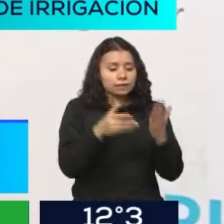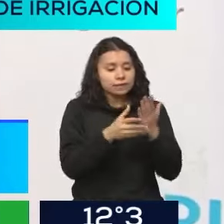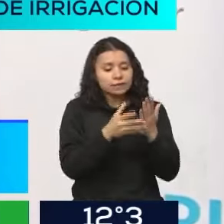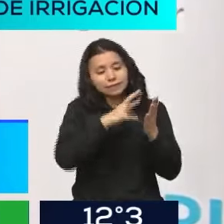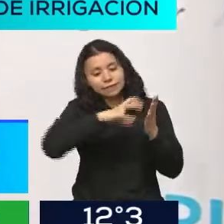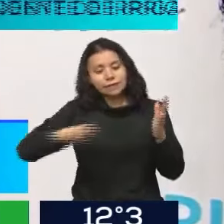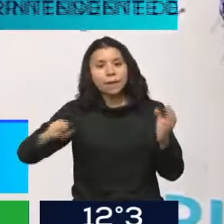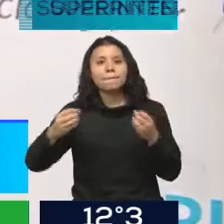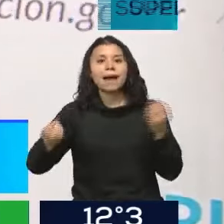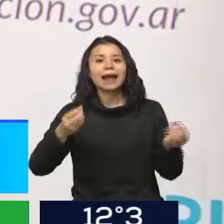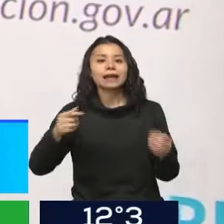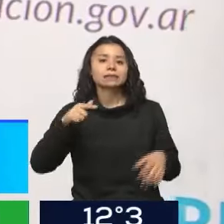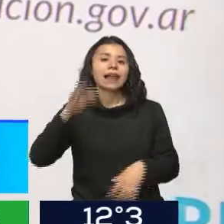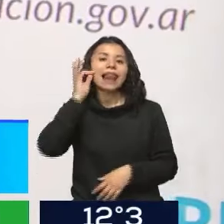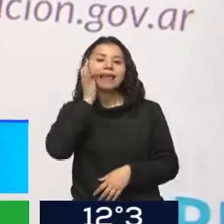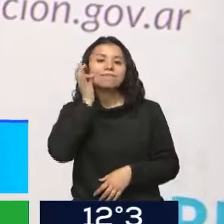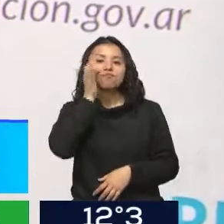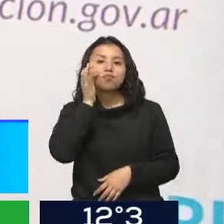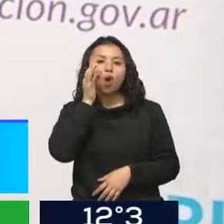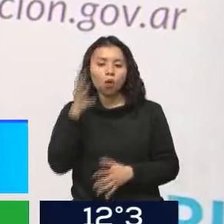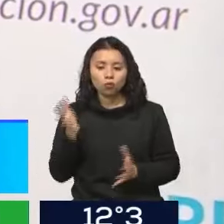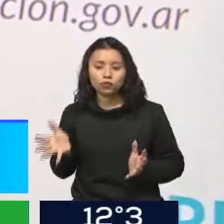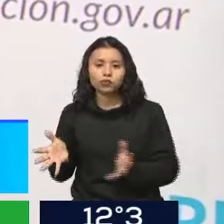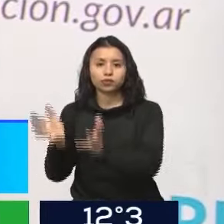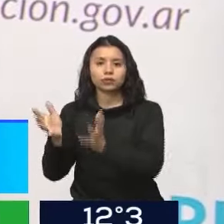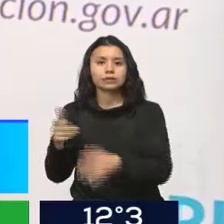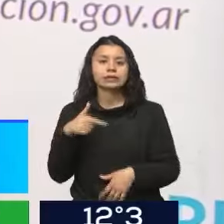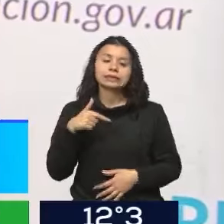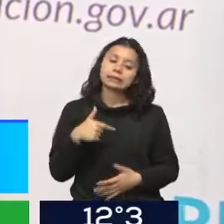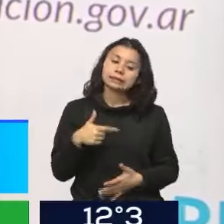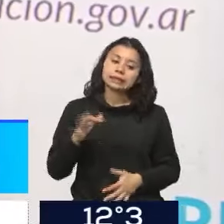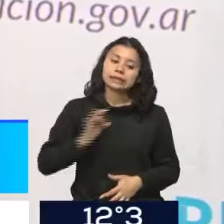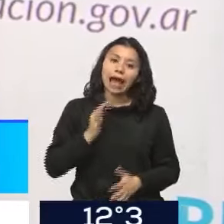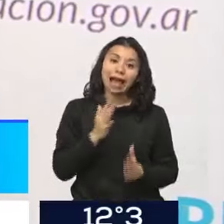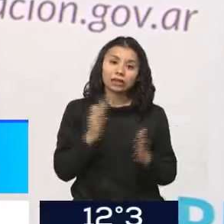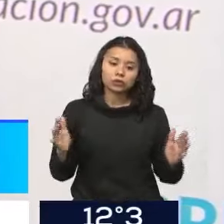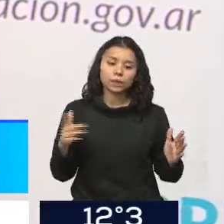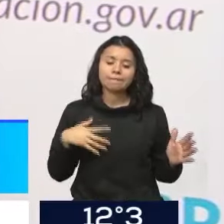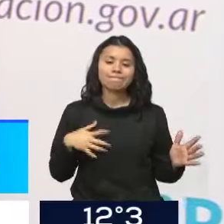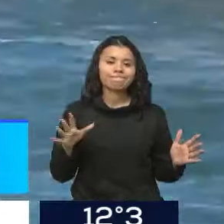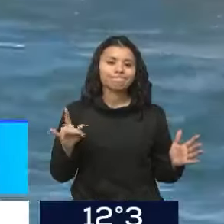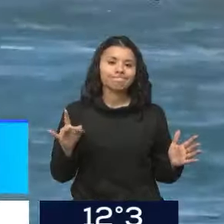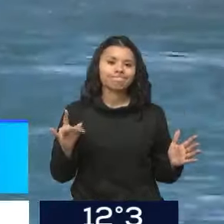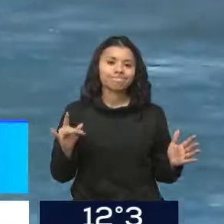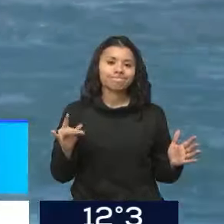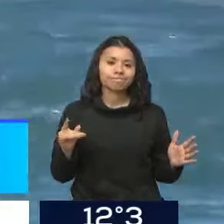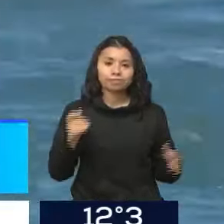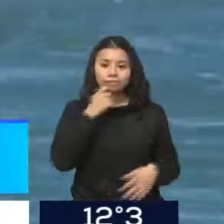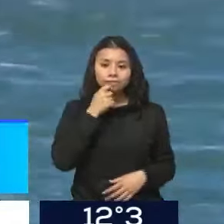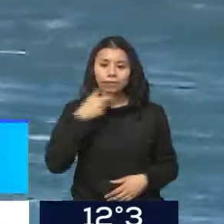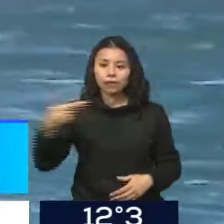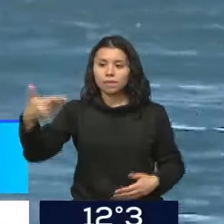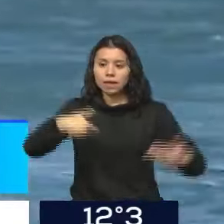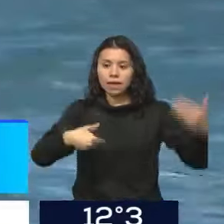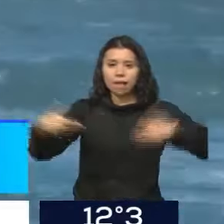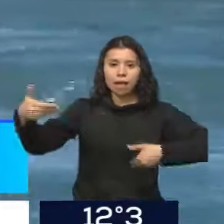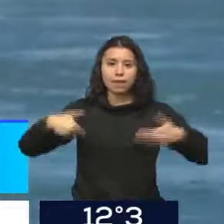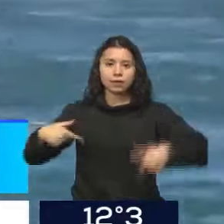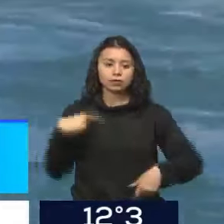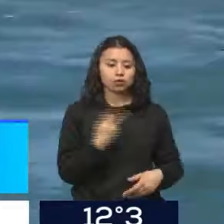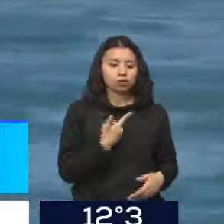queda un año escaso. Quiere decir que es un año que tiene poca expectativa de cubrir adecuadamente la demanda del resto de los usos que